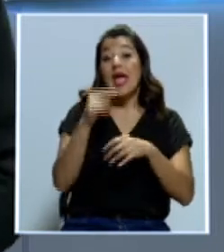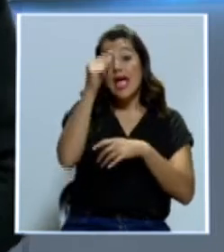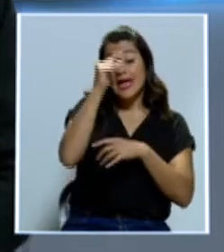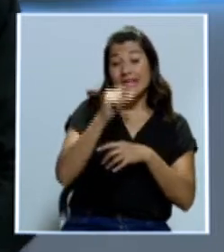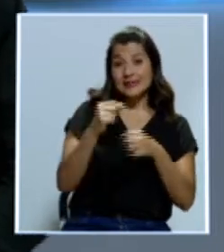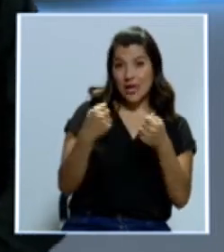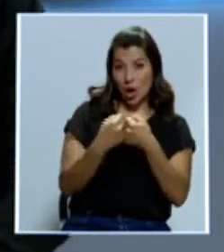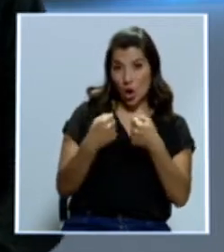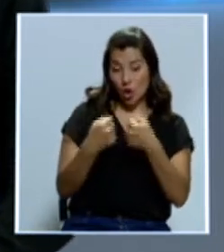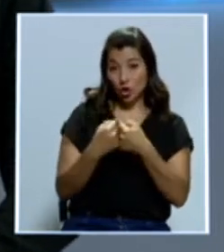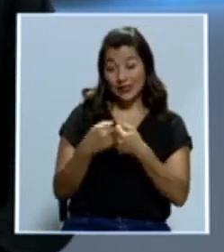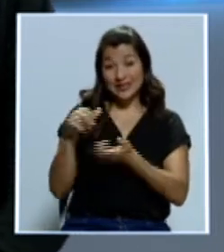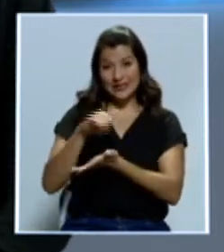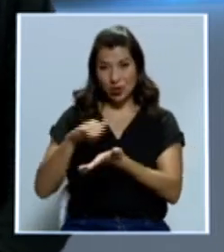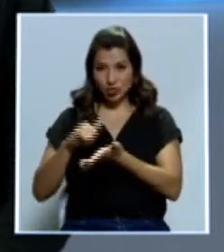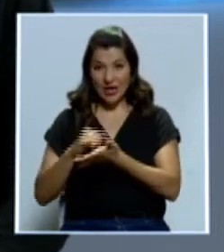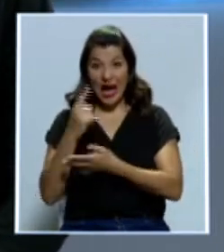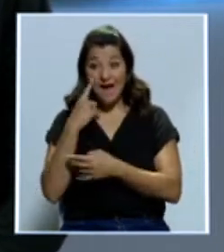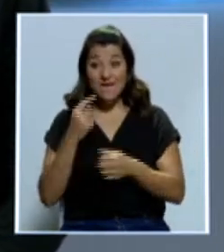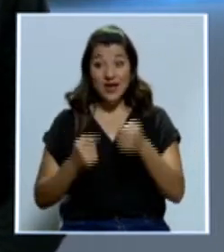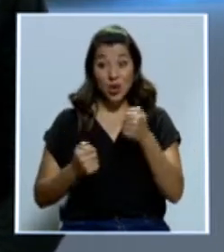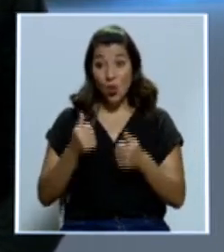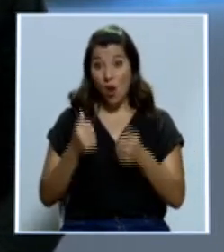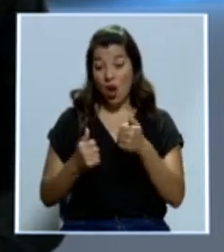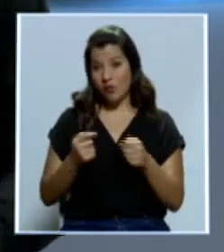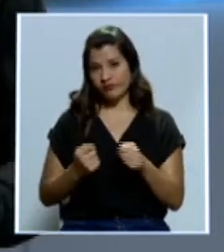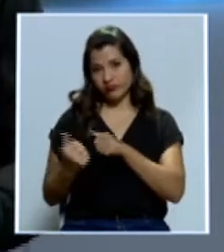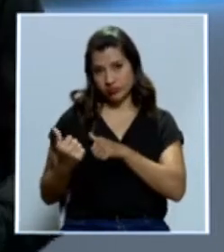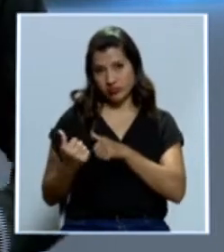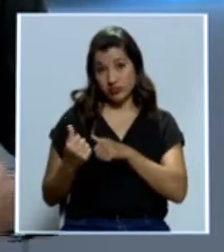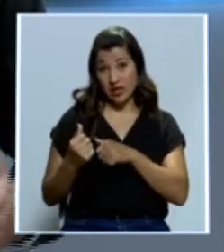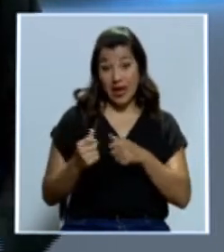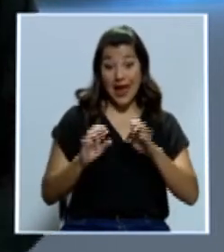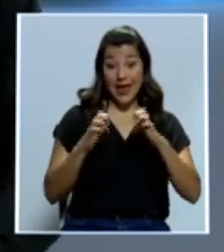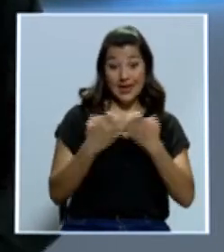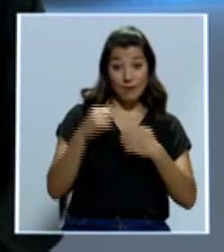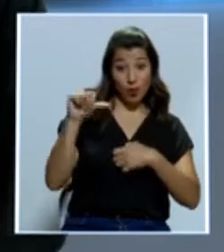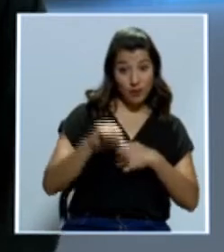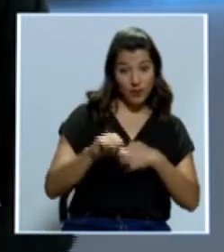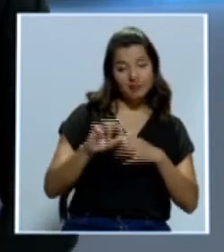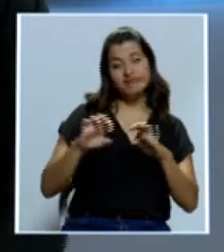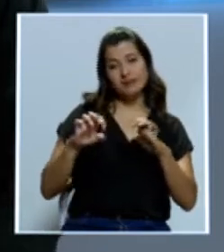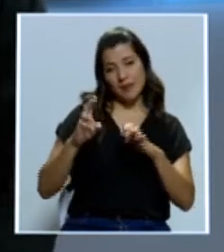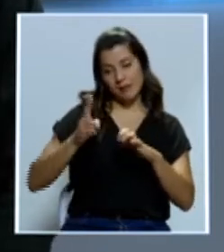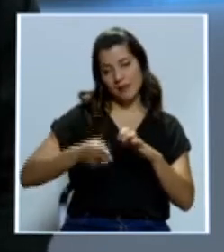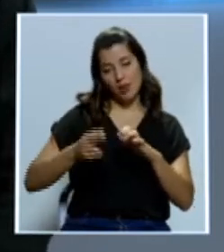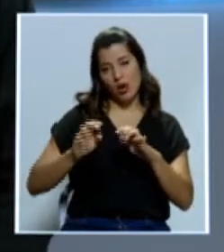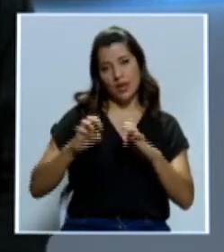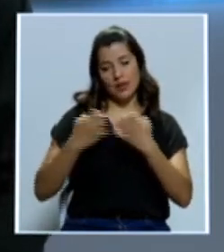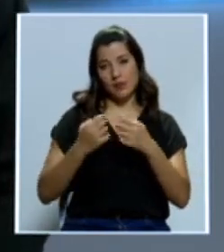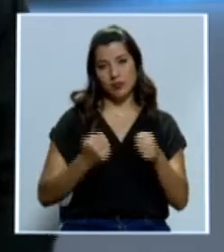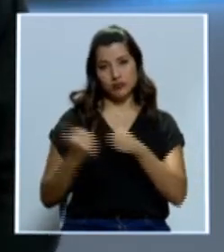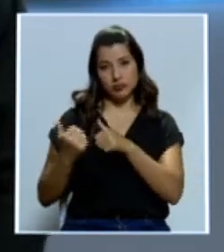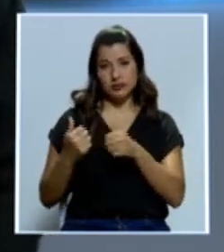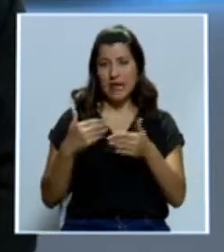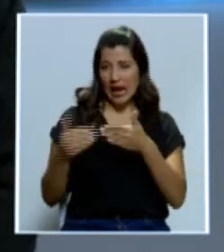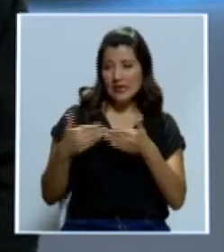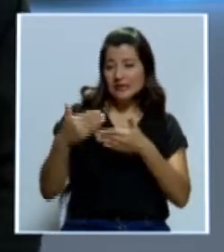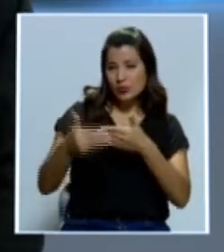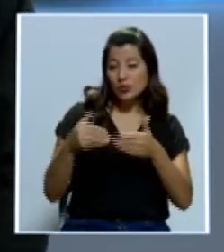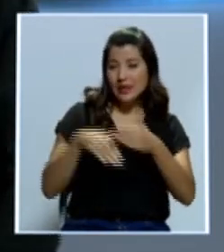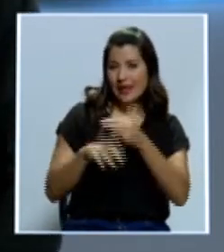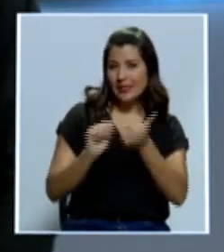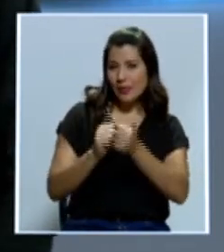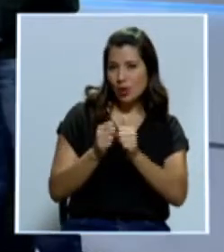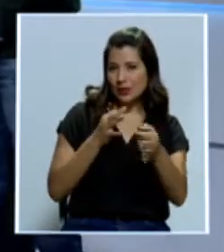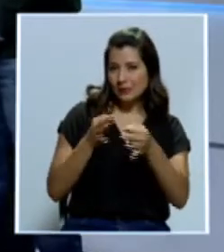contra Sporting. Ese partido es a las 11 de la mañana, así que tenemos información de todo ese detalle en un ratito, acá en los deportes.